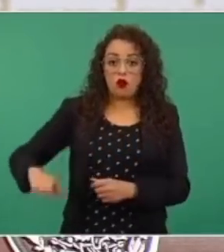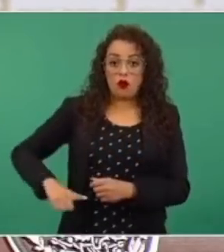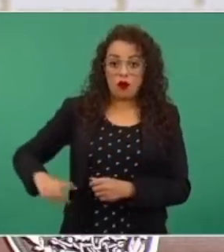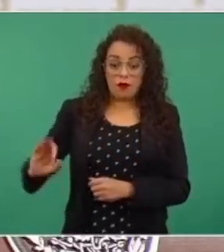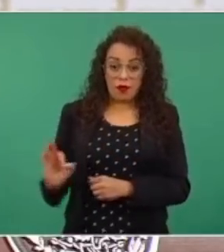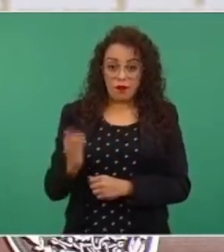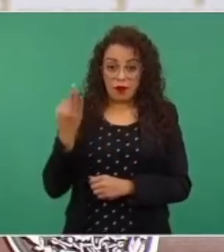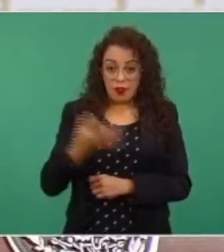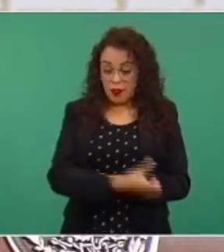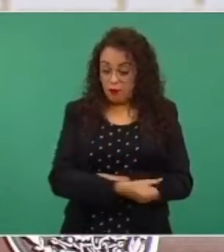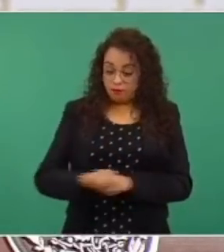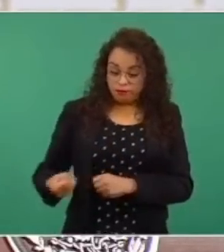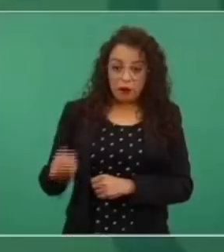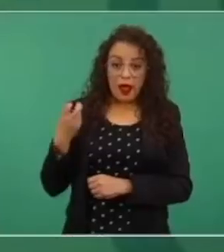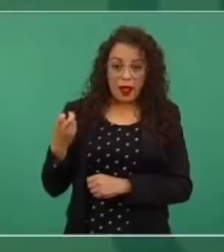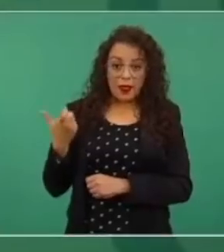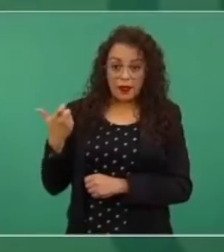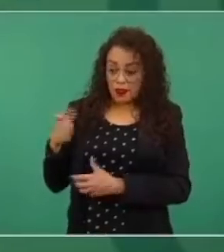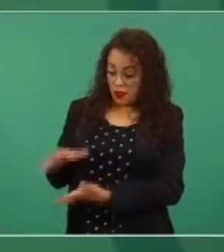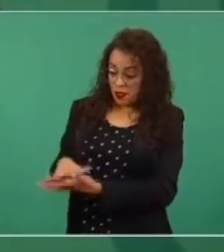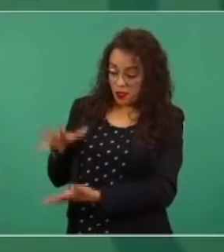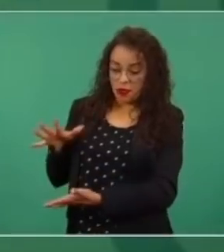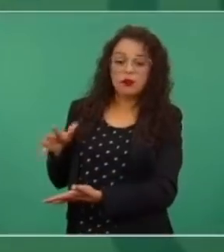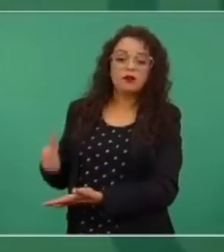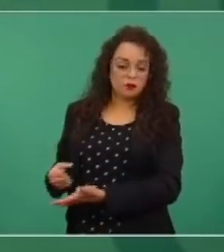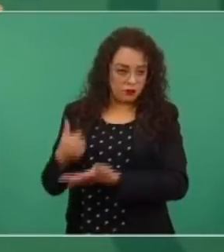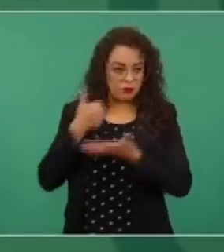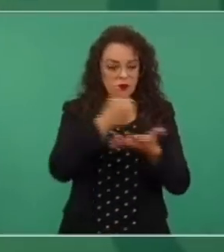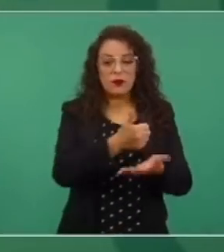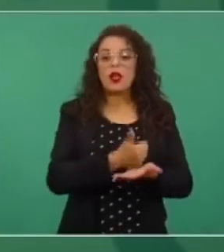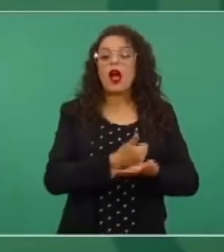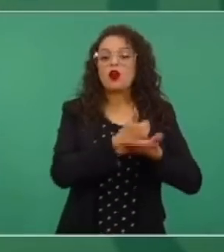Les estamos ayudando. Porque aquí,